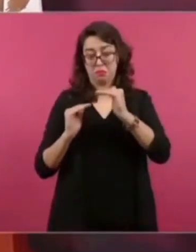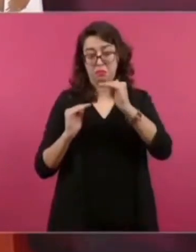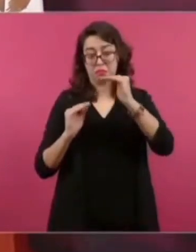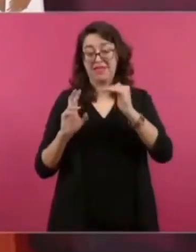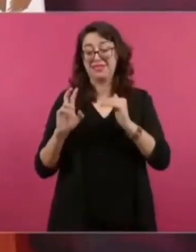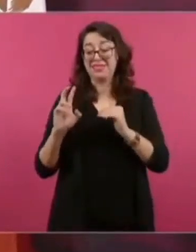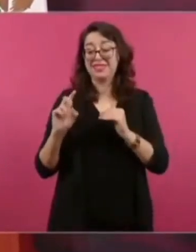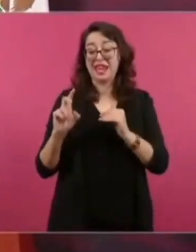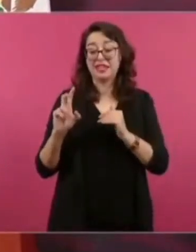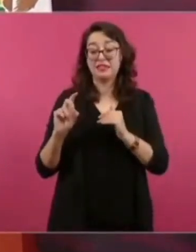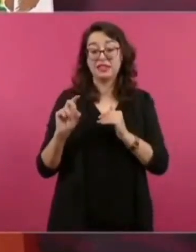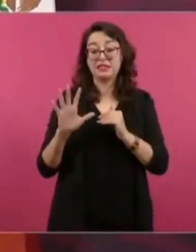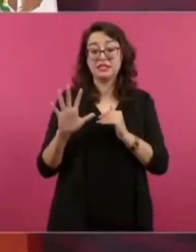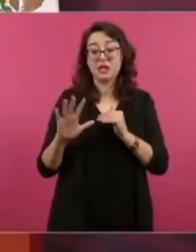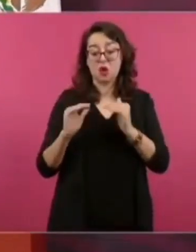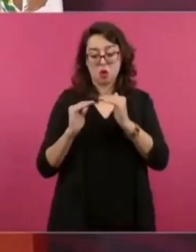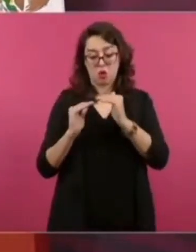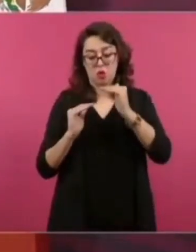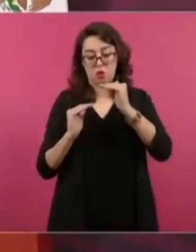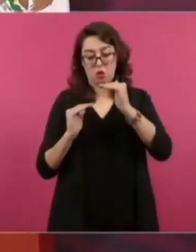35 veces,